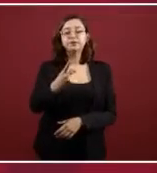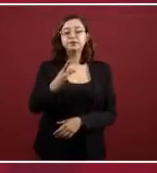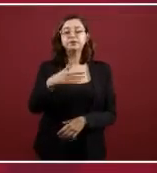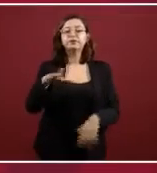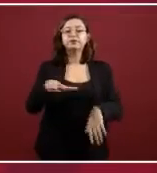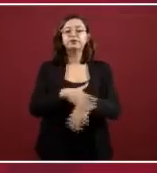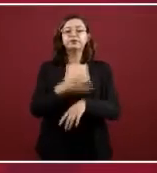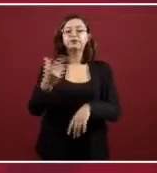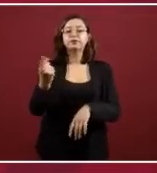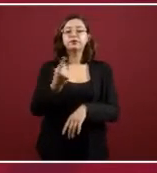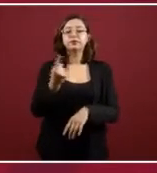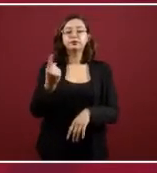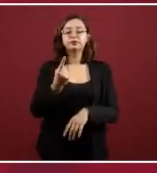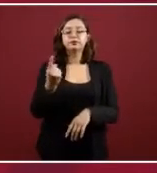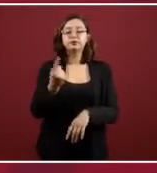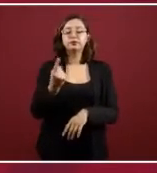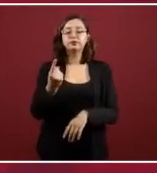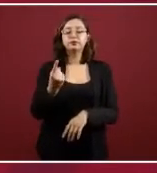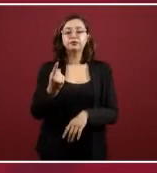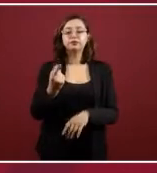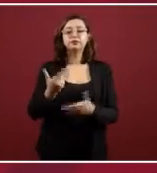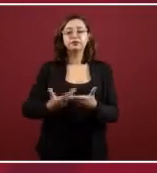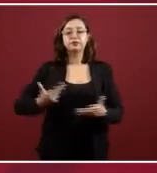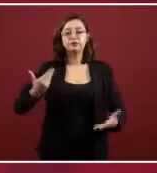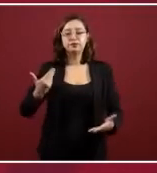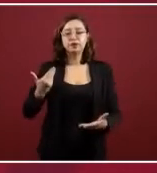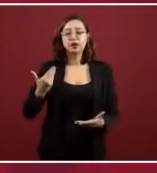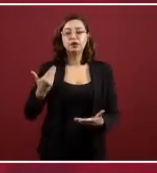porque como lo mencionó